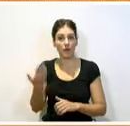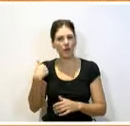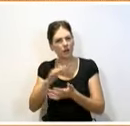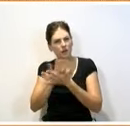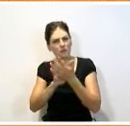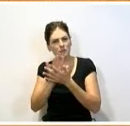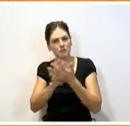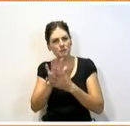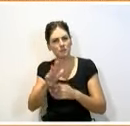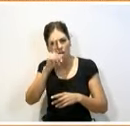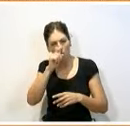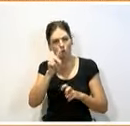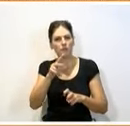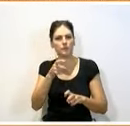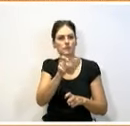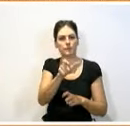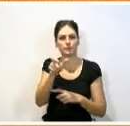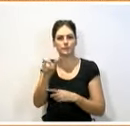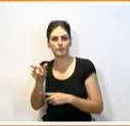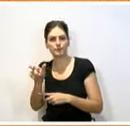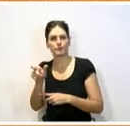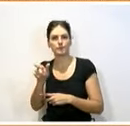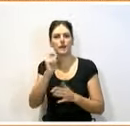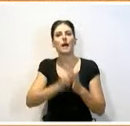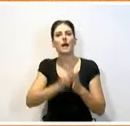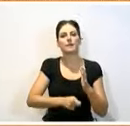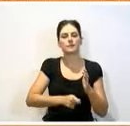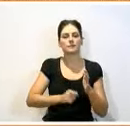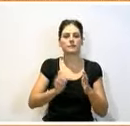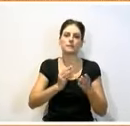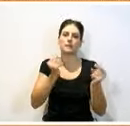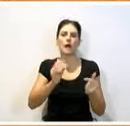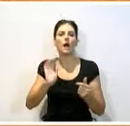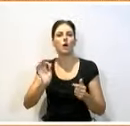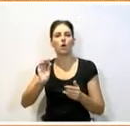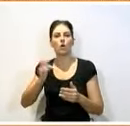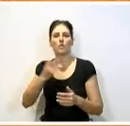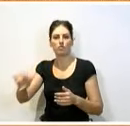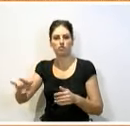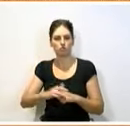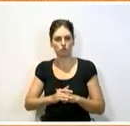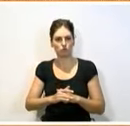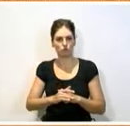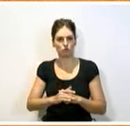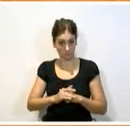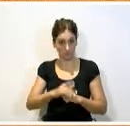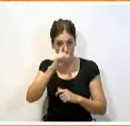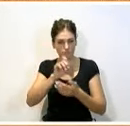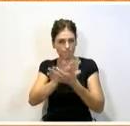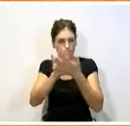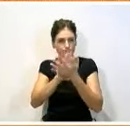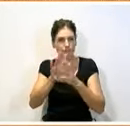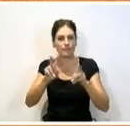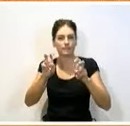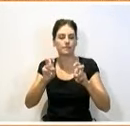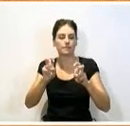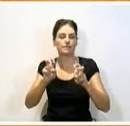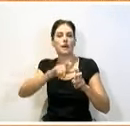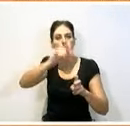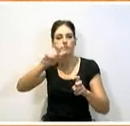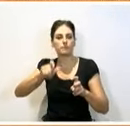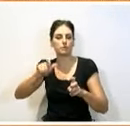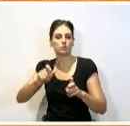amnistía y del indulto general, y realmente si hay algo que sí que está vedado a la amnistía es el genocidio. Bueno, pues esto es lo que se